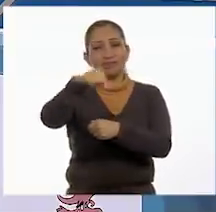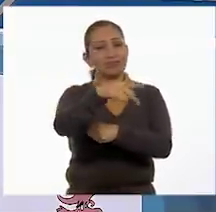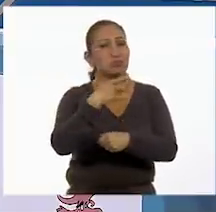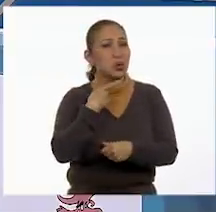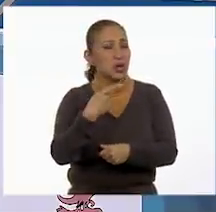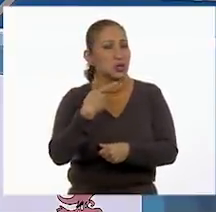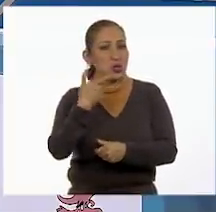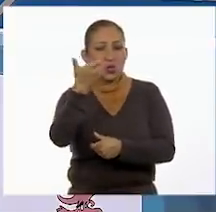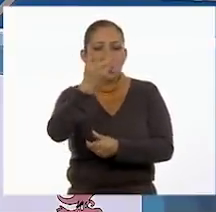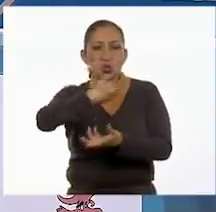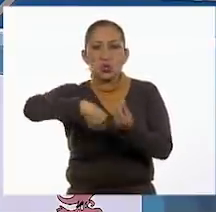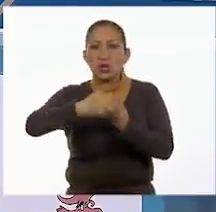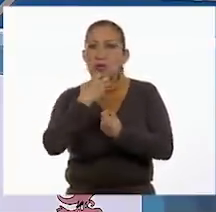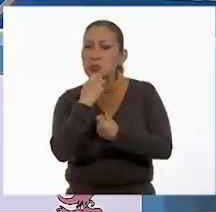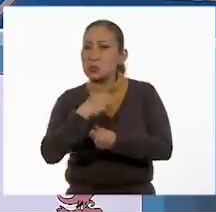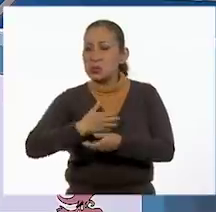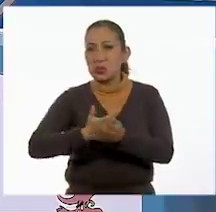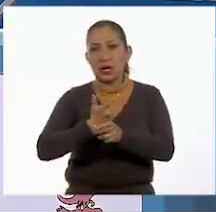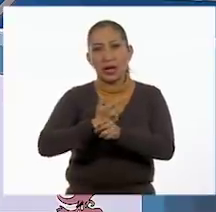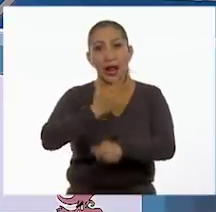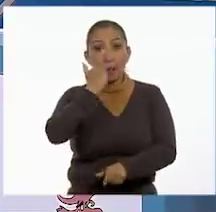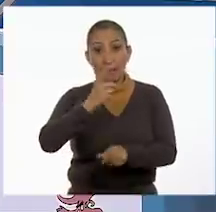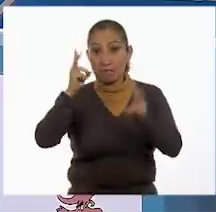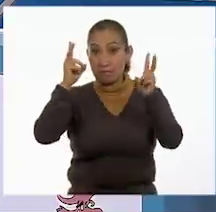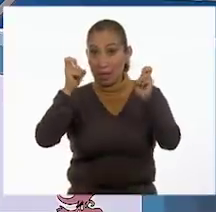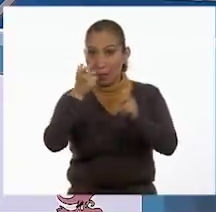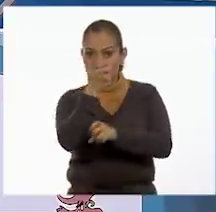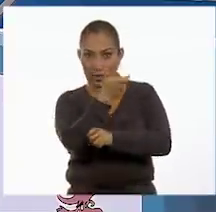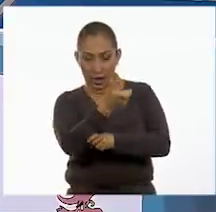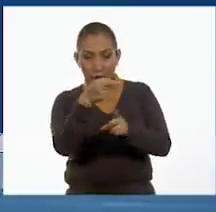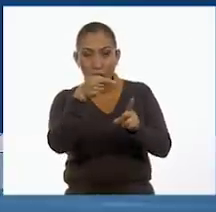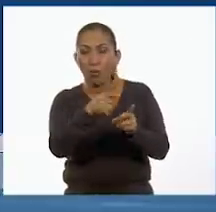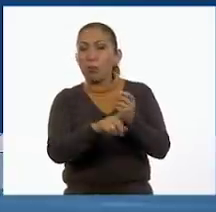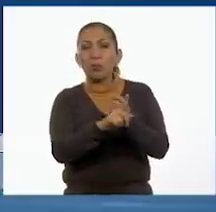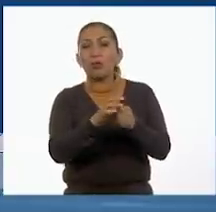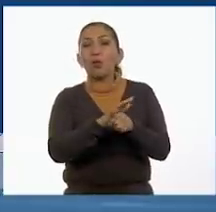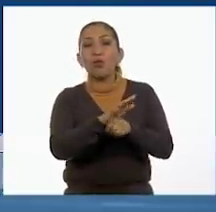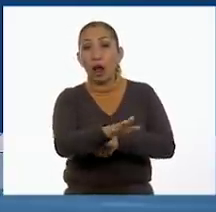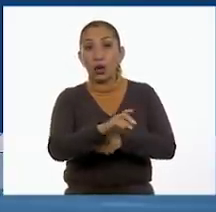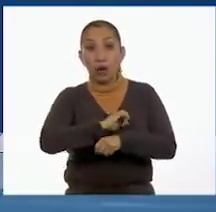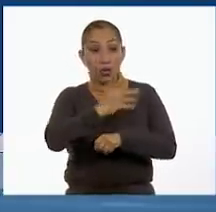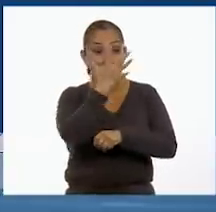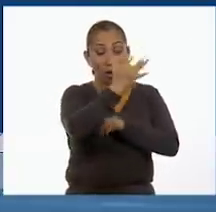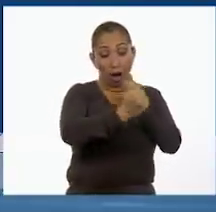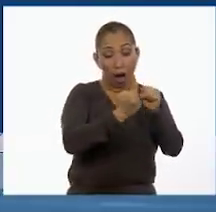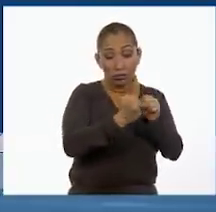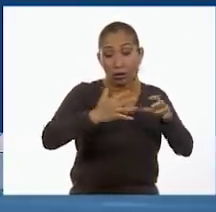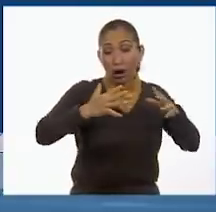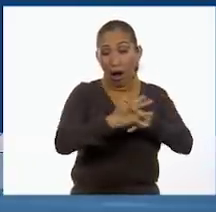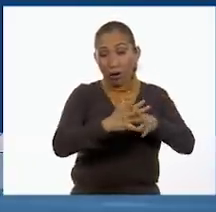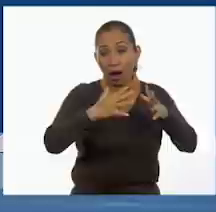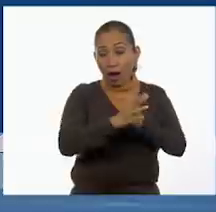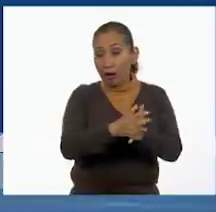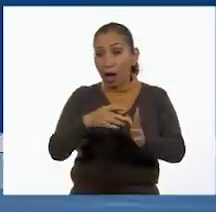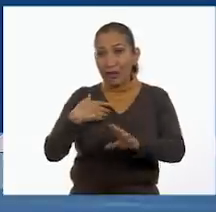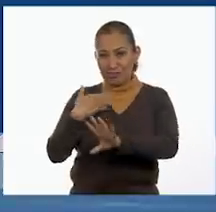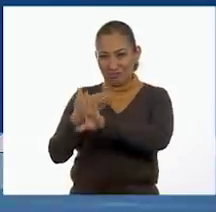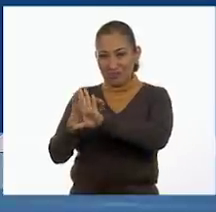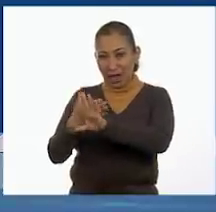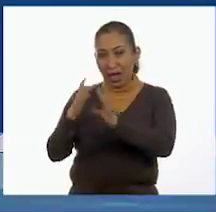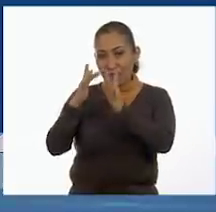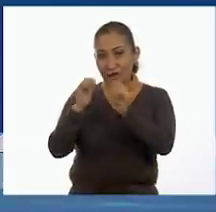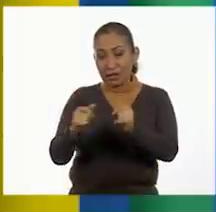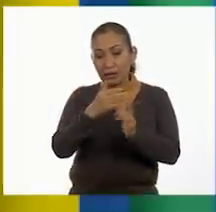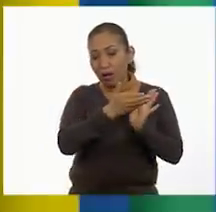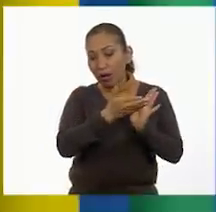políticos y económicos muy serios. En el tema económico, el problema era que después de 5 años de guerra contra Francia, todo